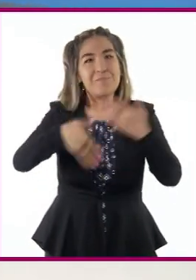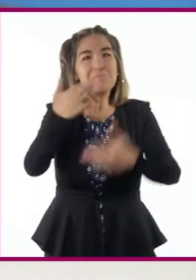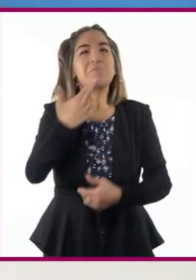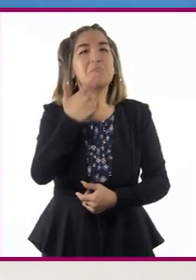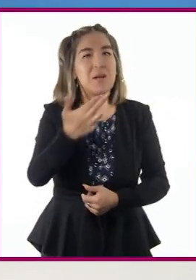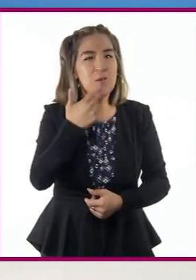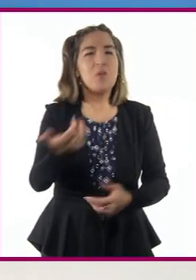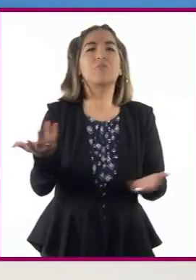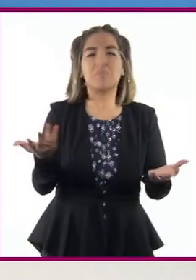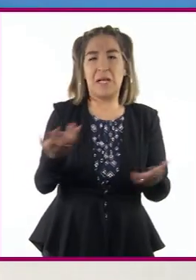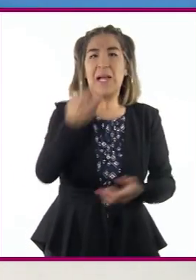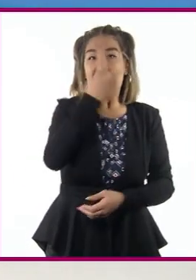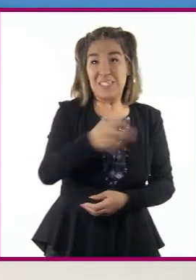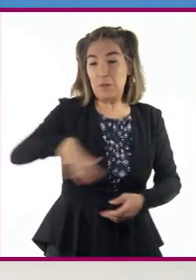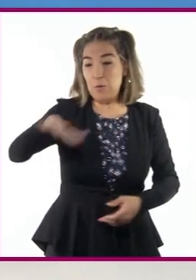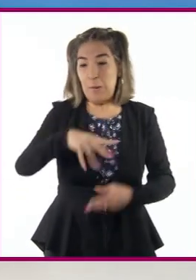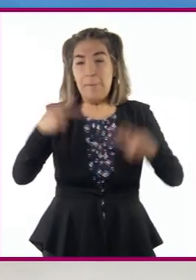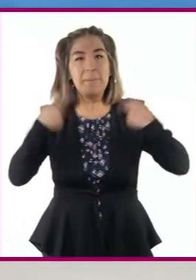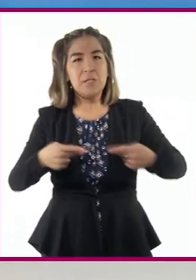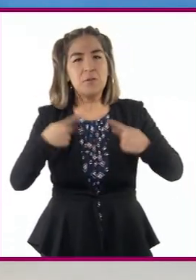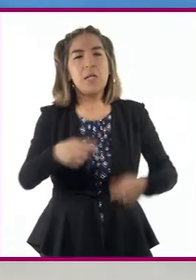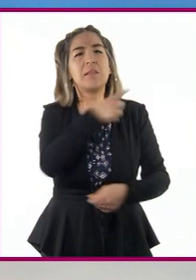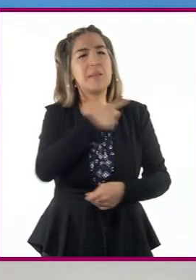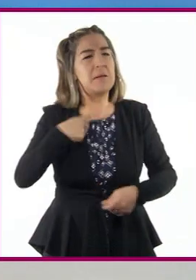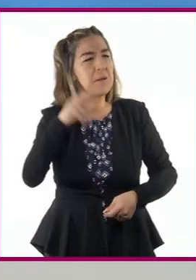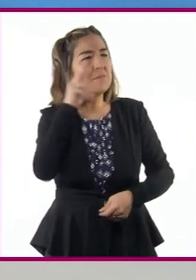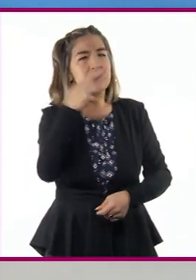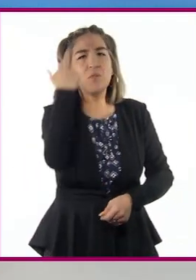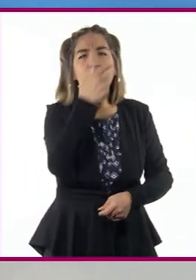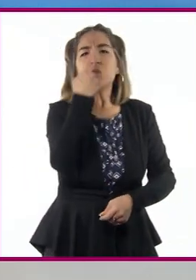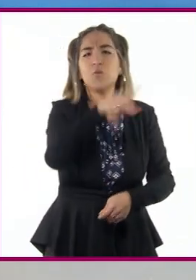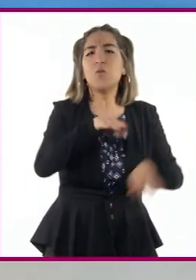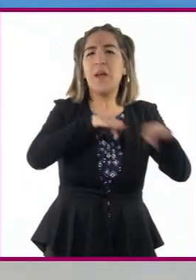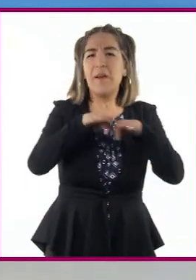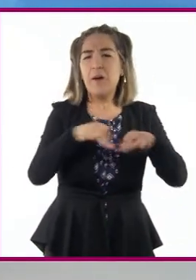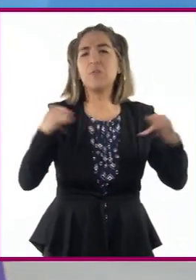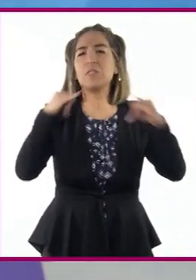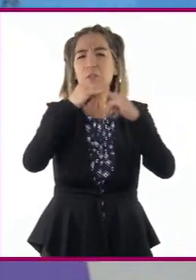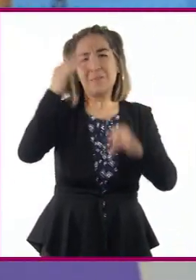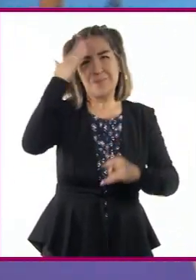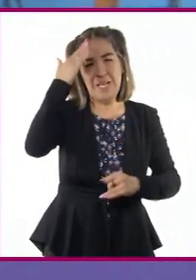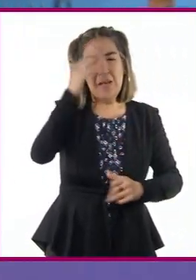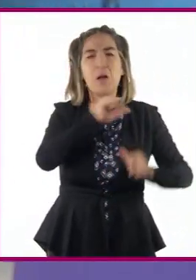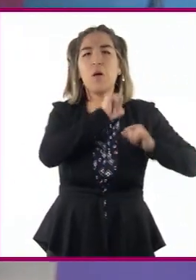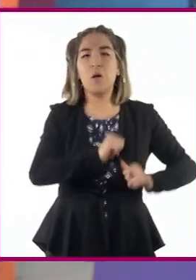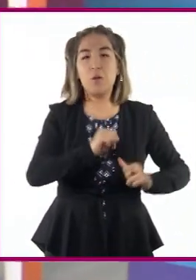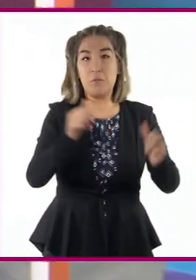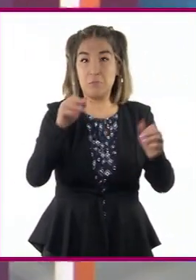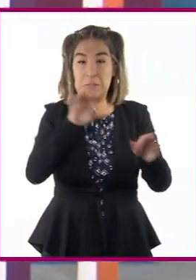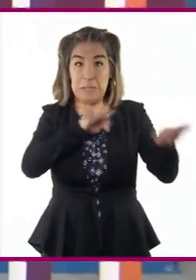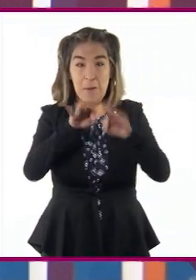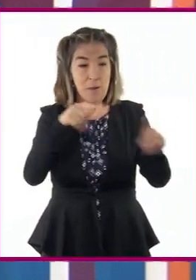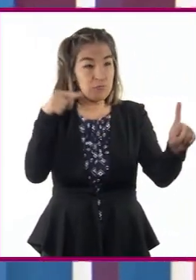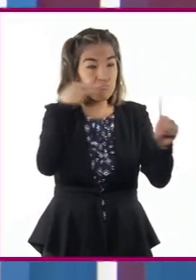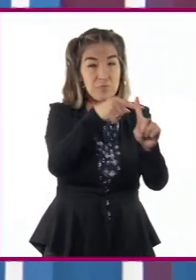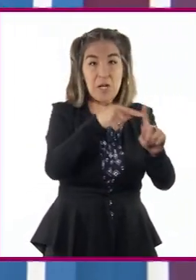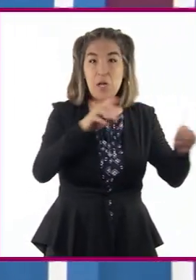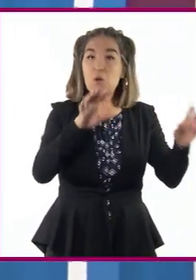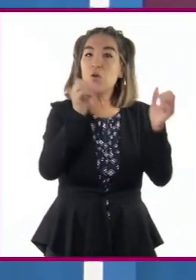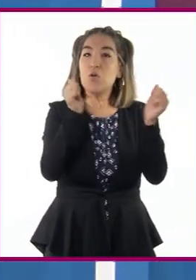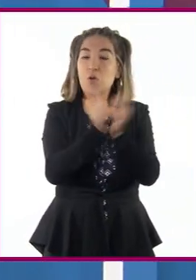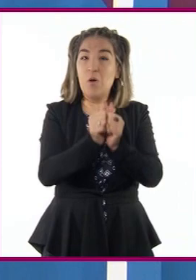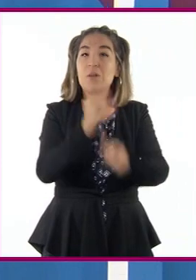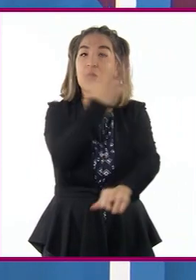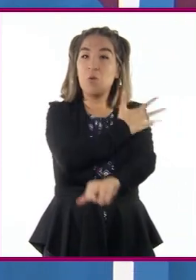hecho de que la ciudadanía perciba que las autoridades o instituciones actúan con apego a la ley y lo hacen